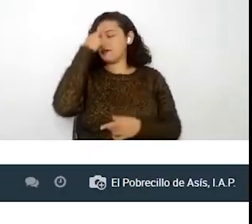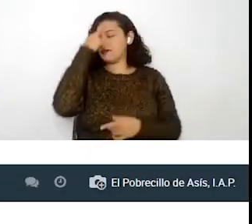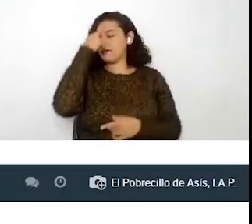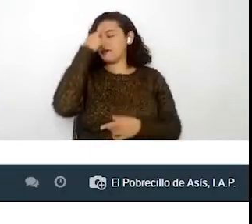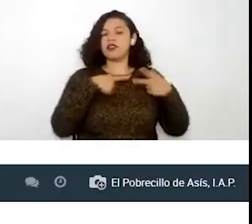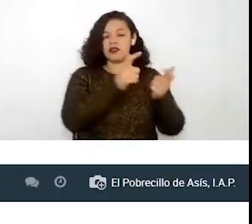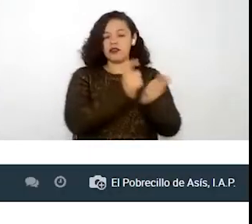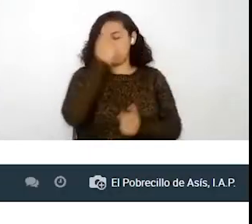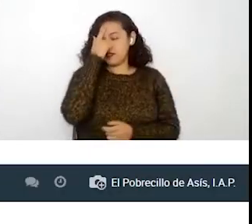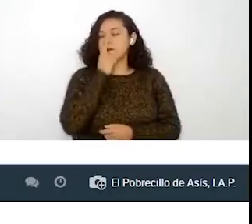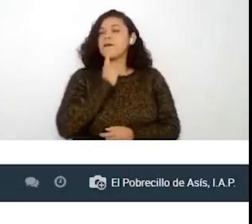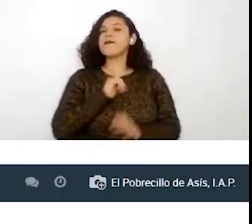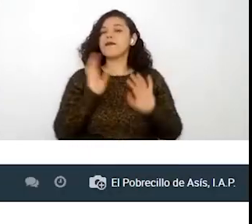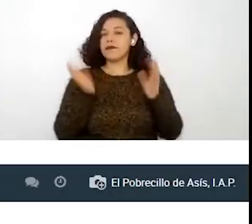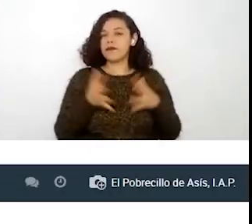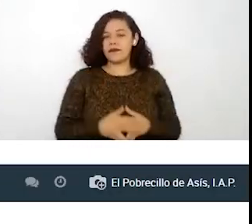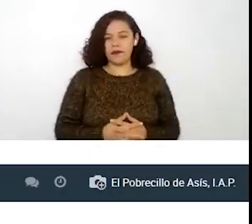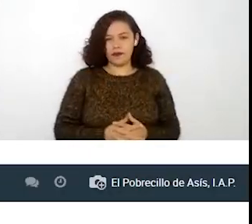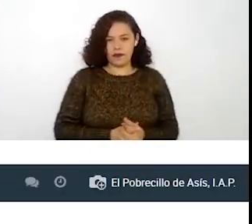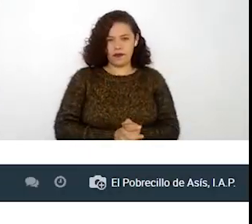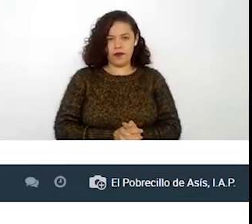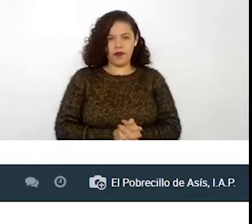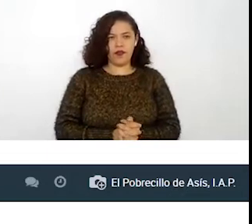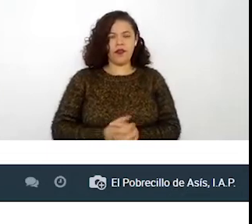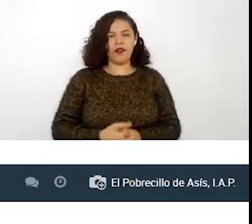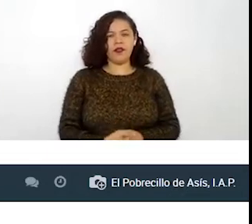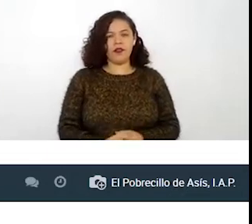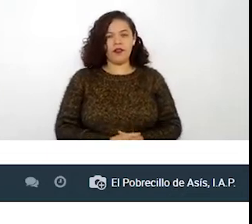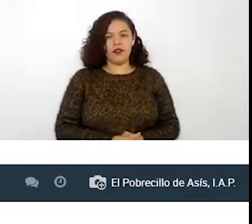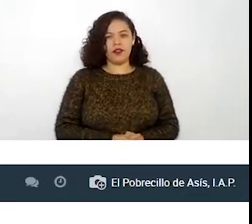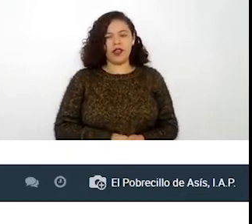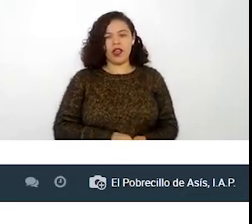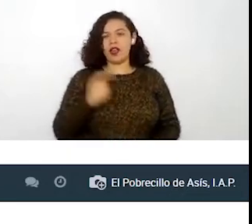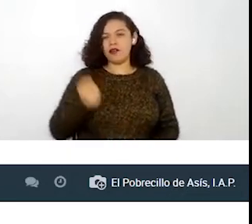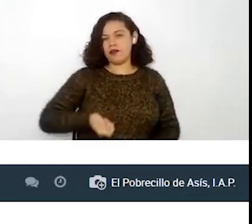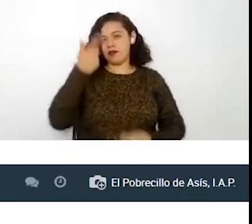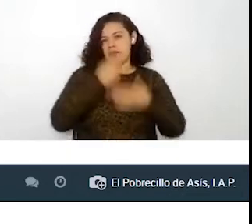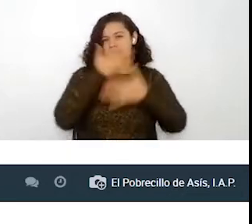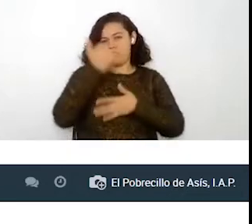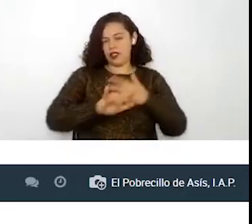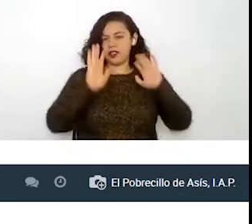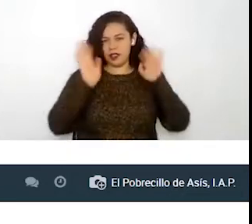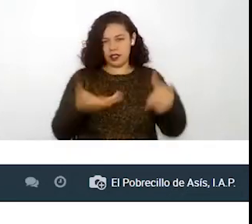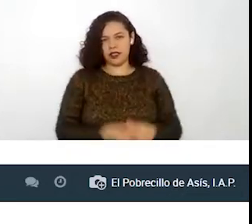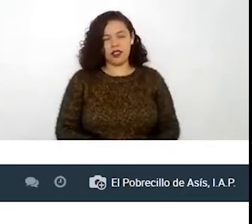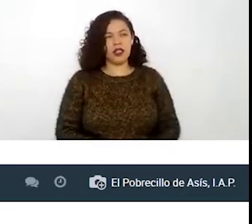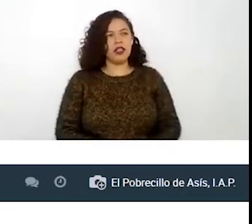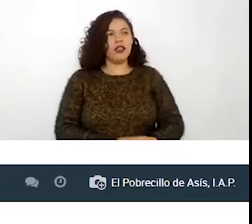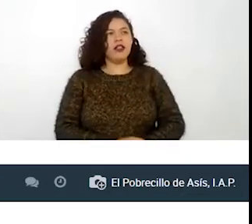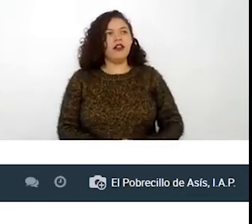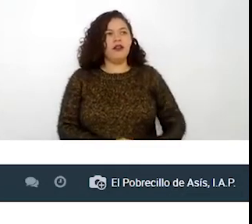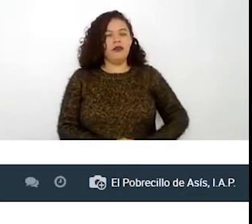cargado y aquí tenemos ya todo nuestro primer proyecto le vamos a dar